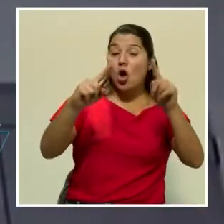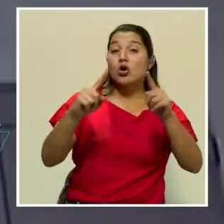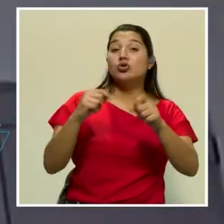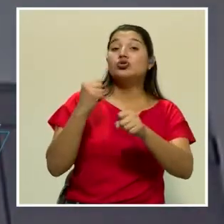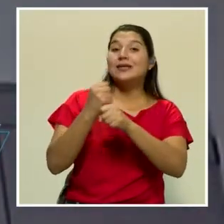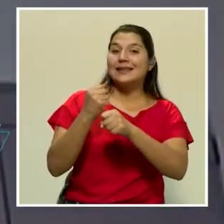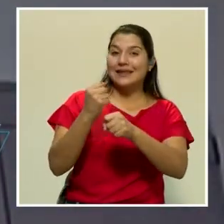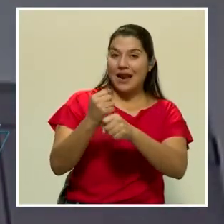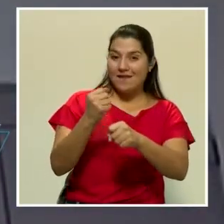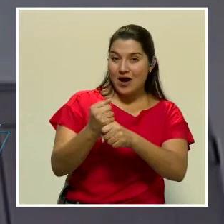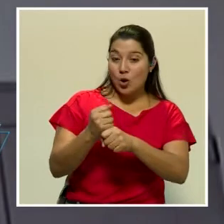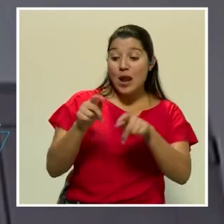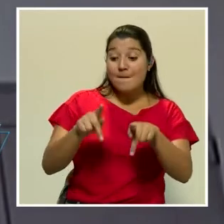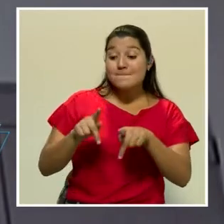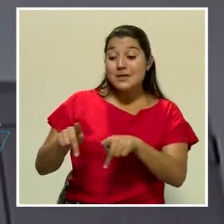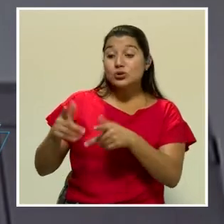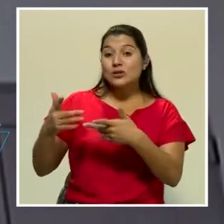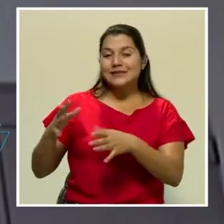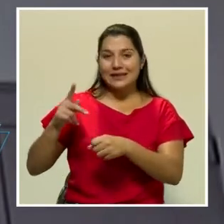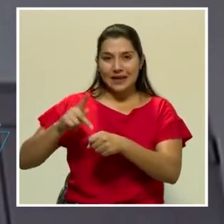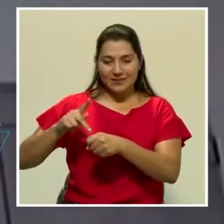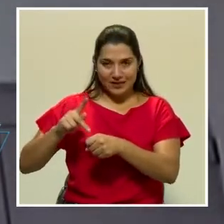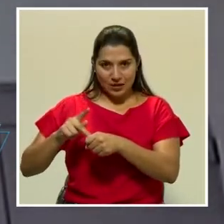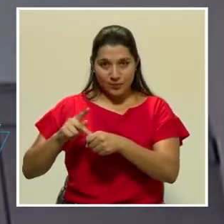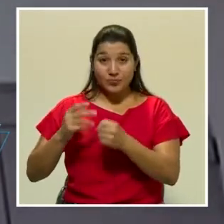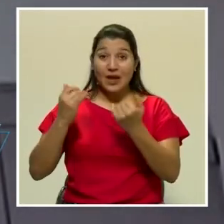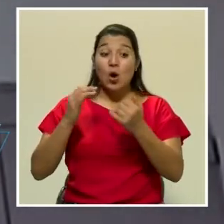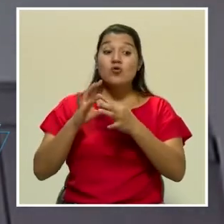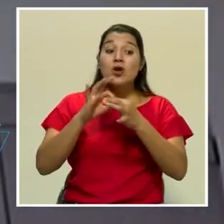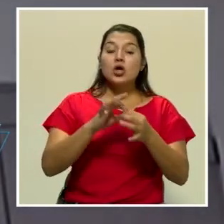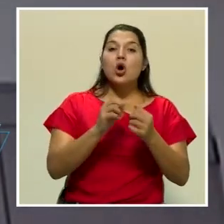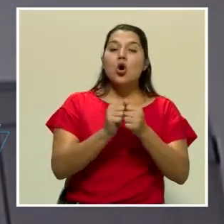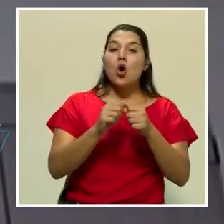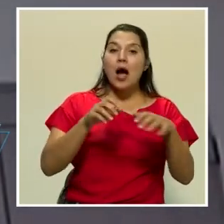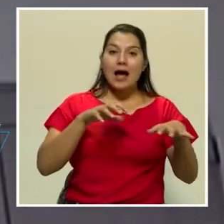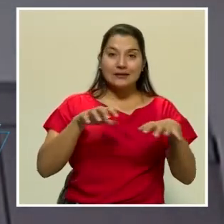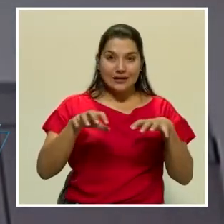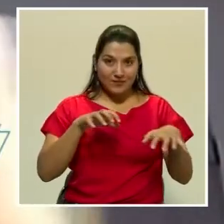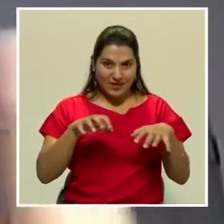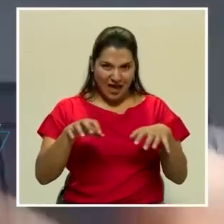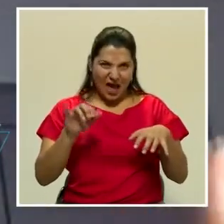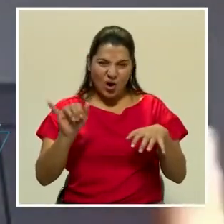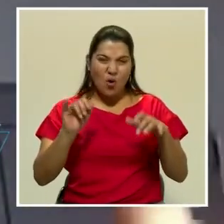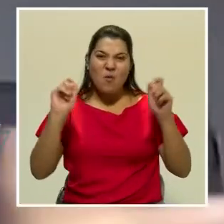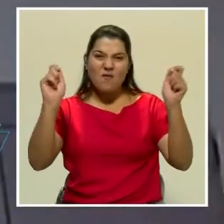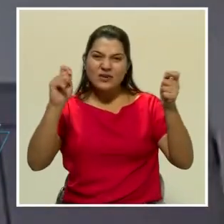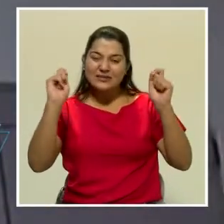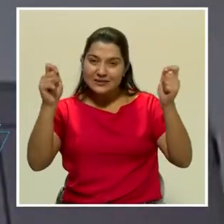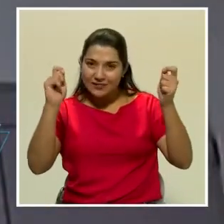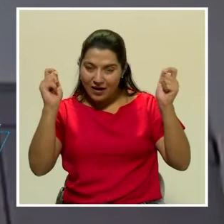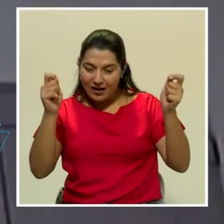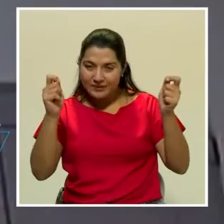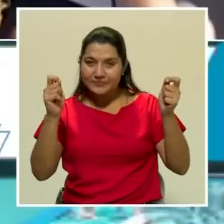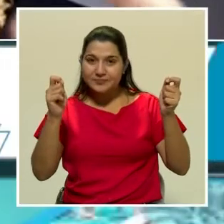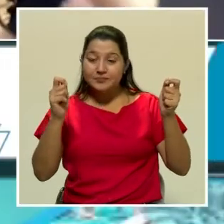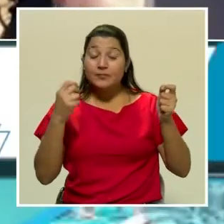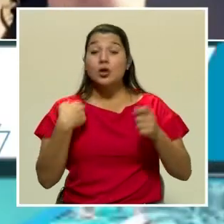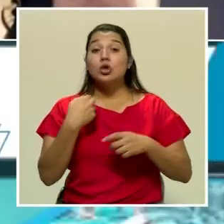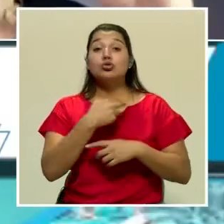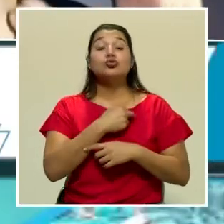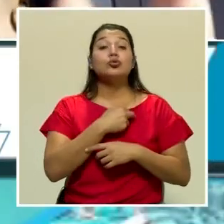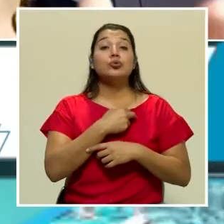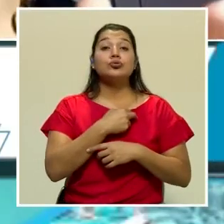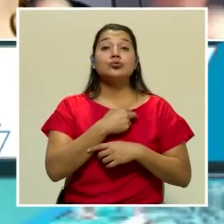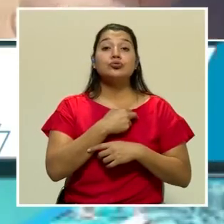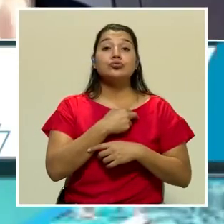postulan nuestros artistas a esos fondos. Con respecto a las actividades tipo festival y demás, estamos